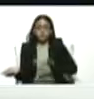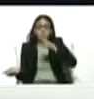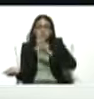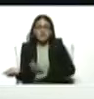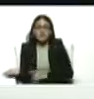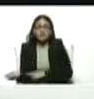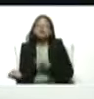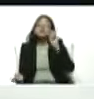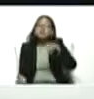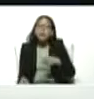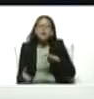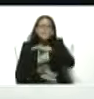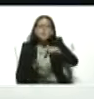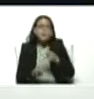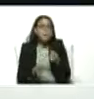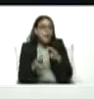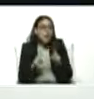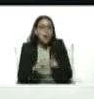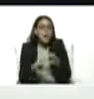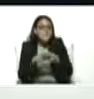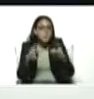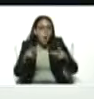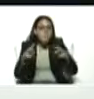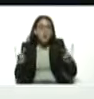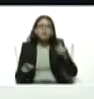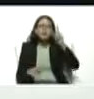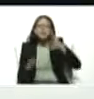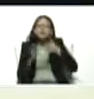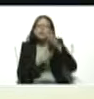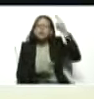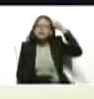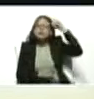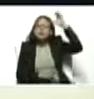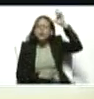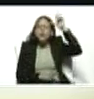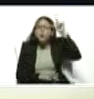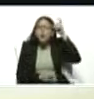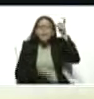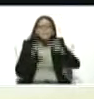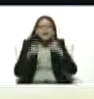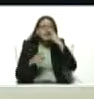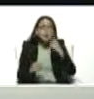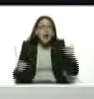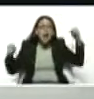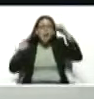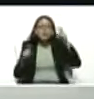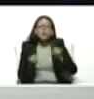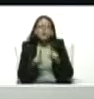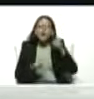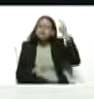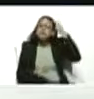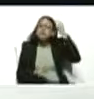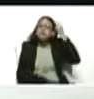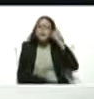descontrolada, el Alzheimer, ya gente de 50 años con